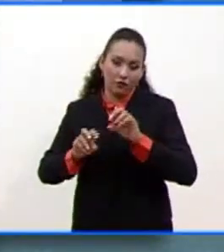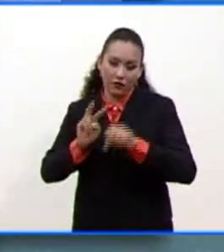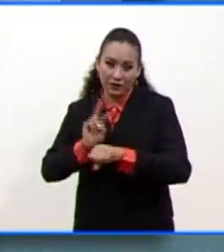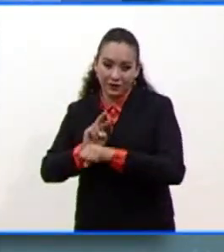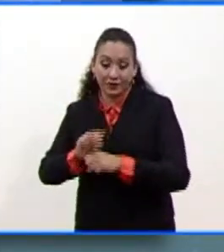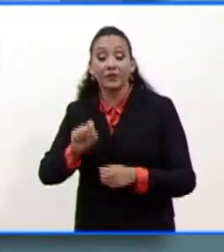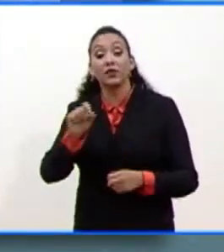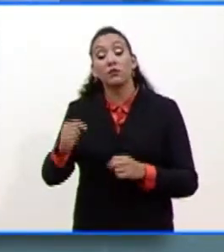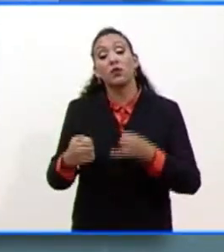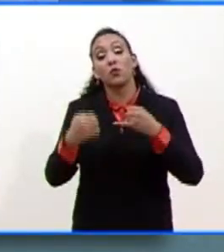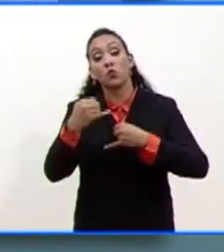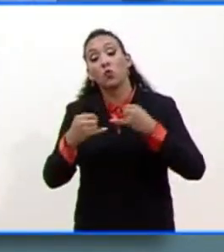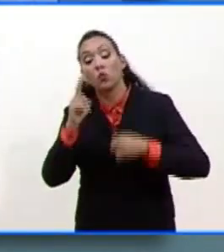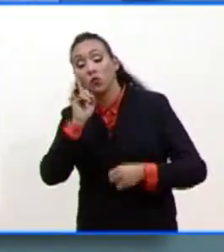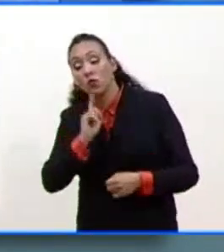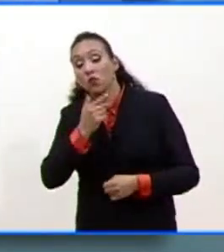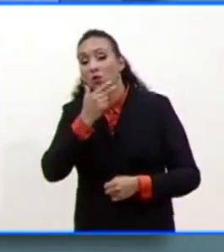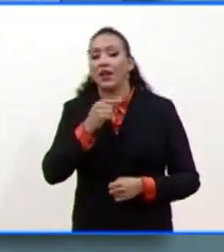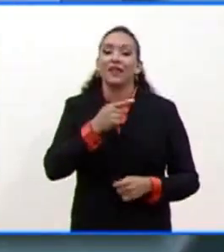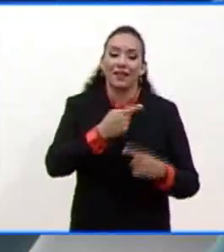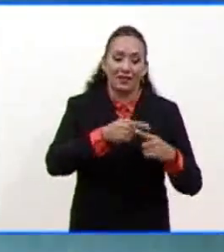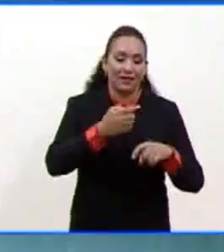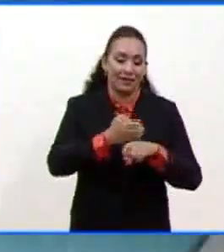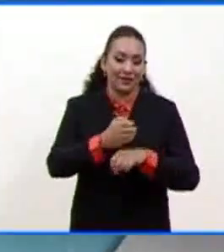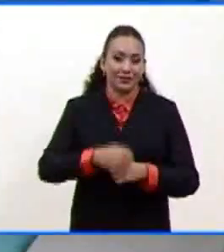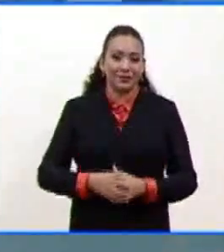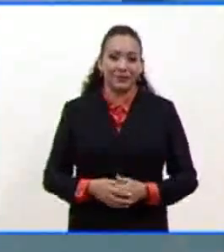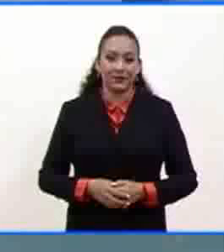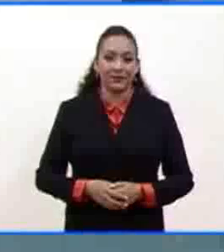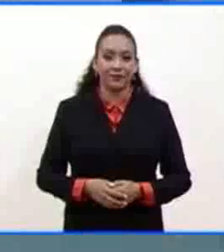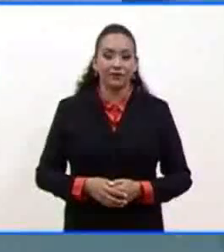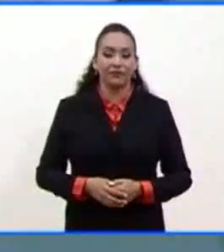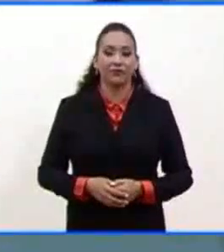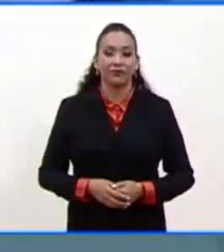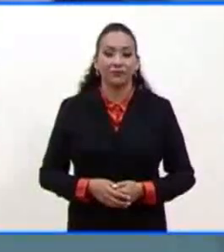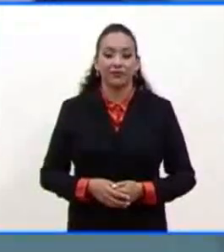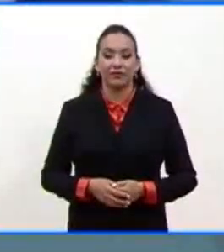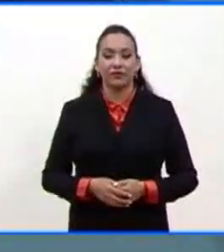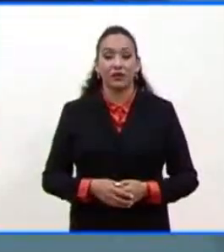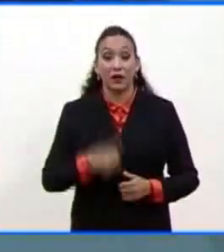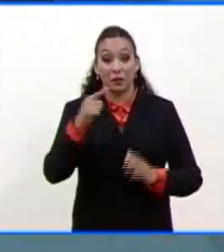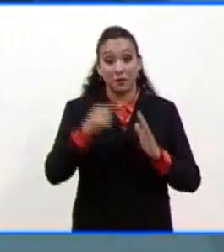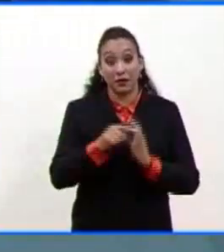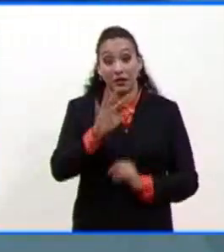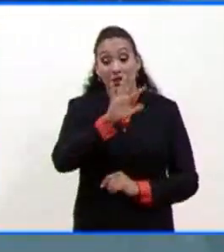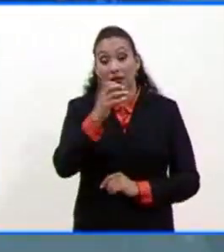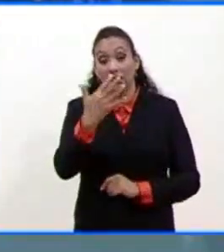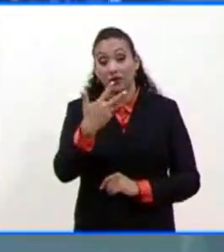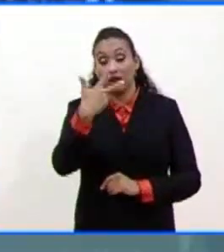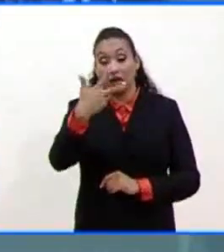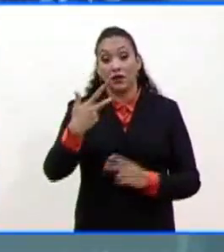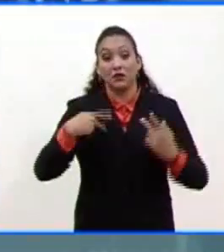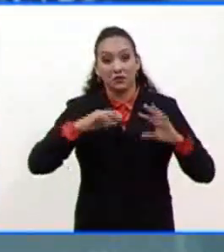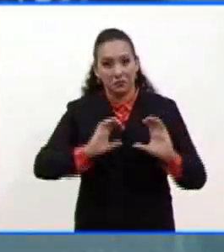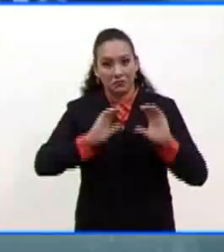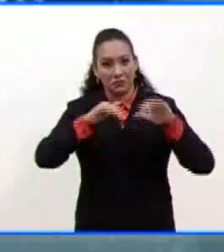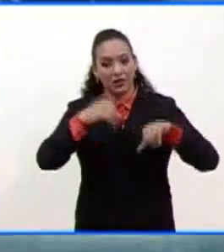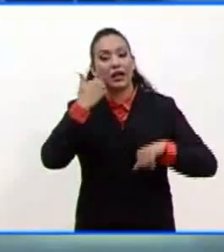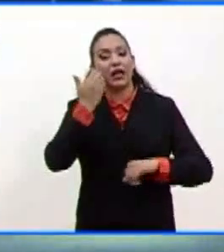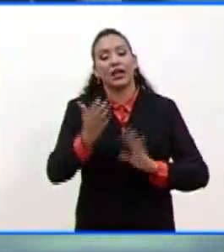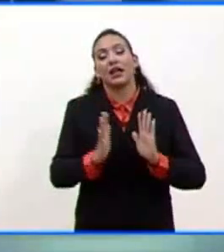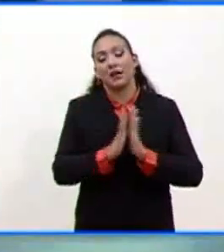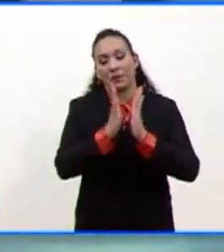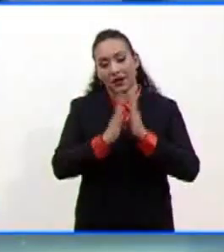como de juezas y jueces del Poder Judicial del Estado. De los 1.558 aspirantes a ocupar un